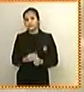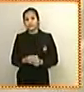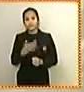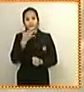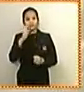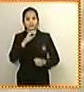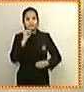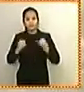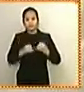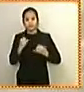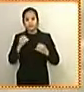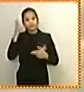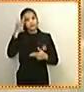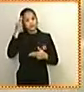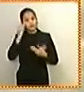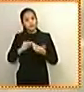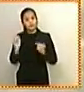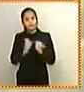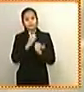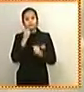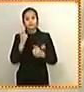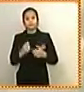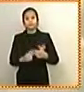número seleccionado. Atentos.